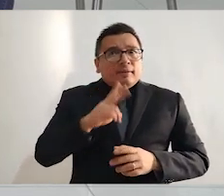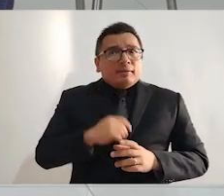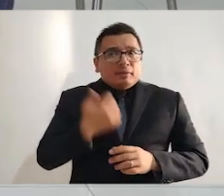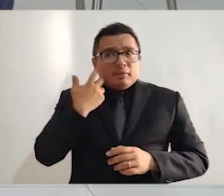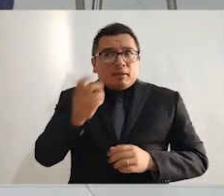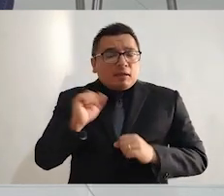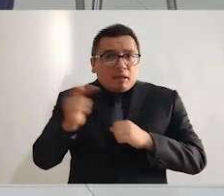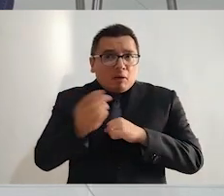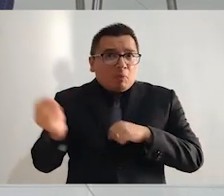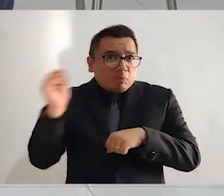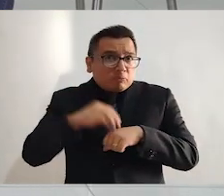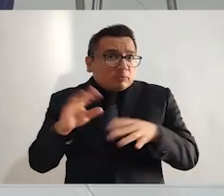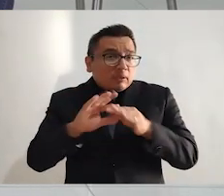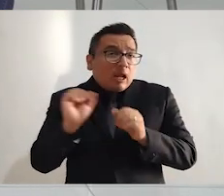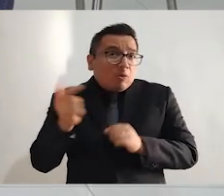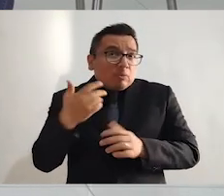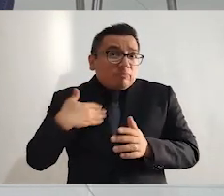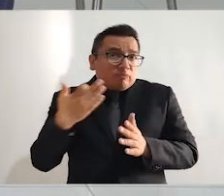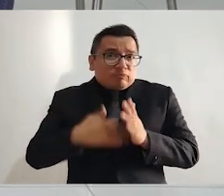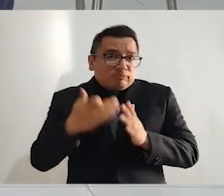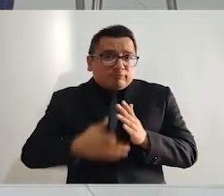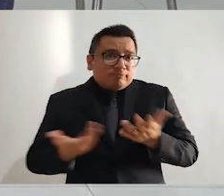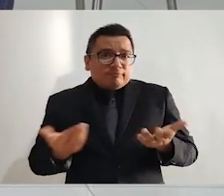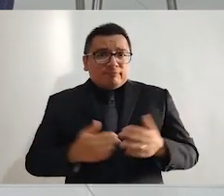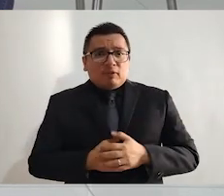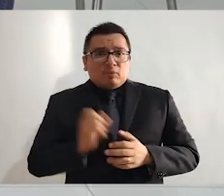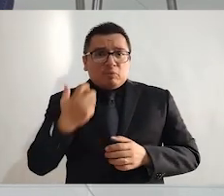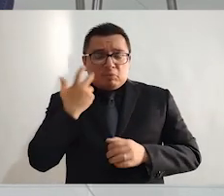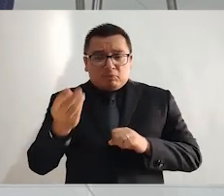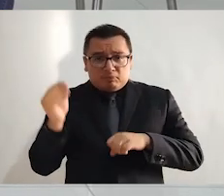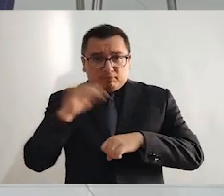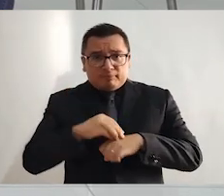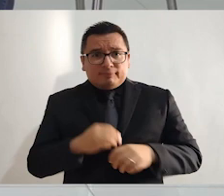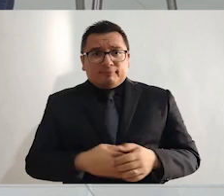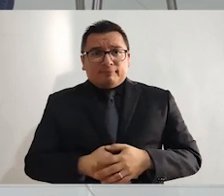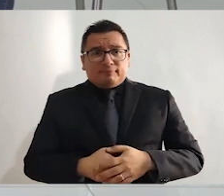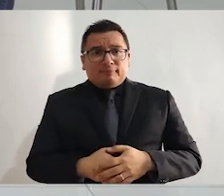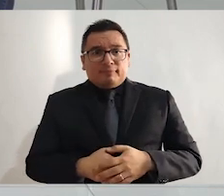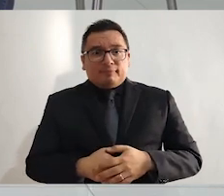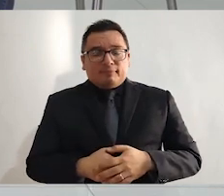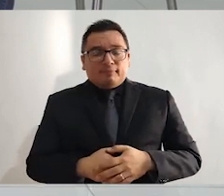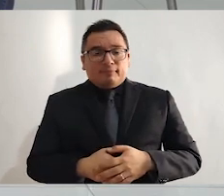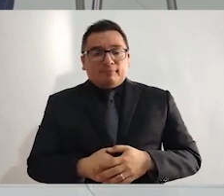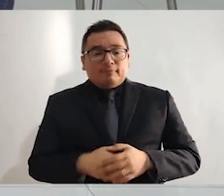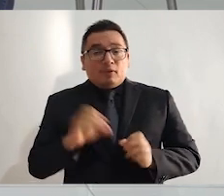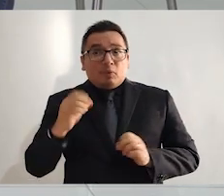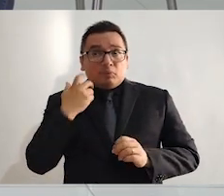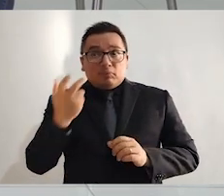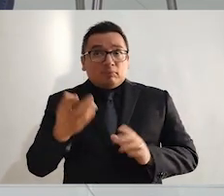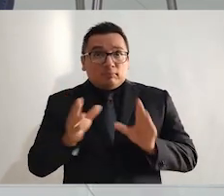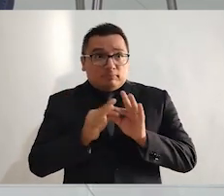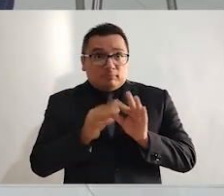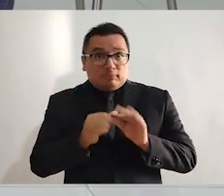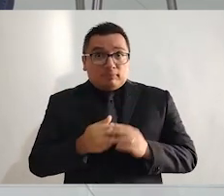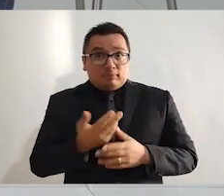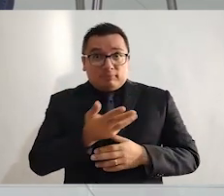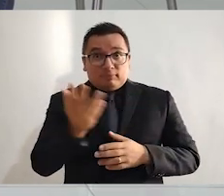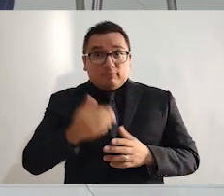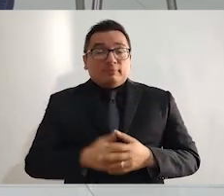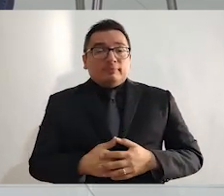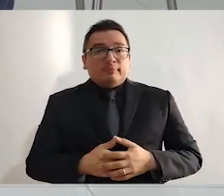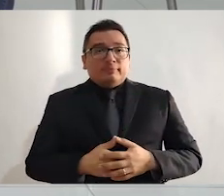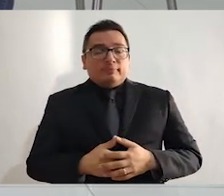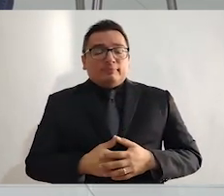si nos quisiera comentar algo que no haya yo preguntado y que le gustaría a usted comentarle o dejar muy claro con la audiencia que nos ve y nos